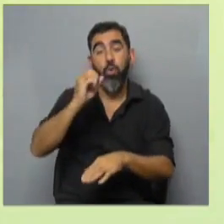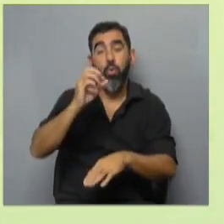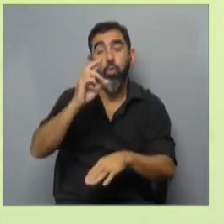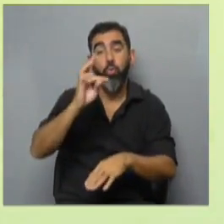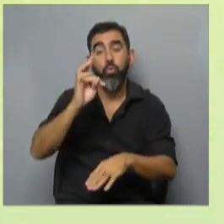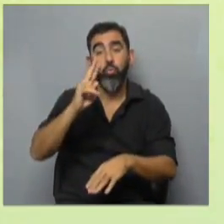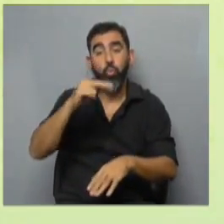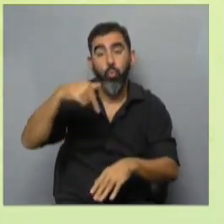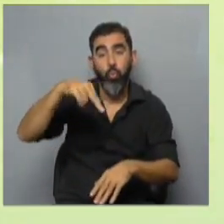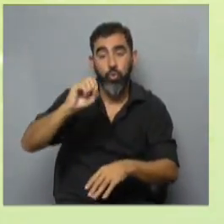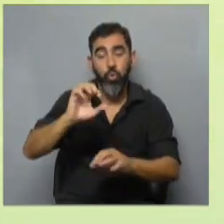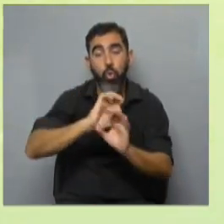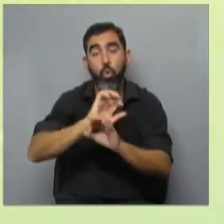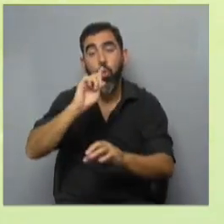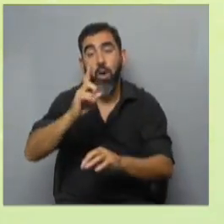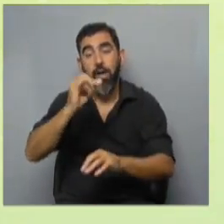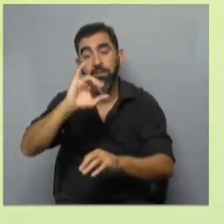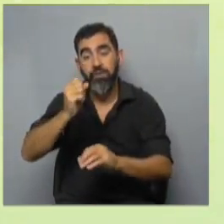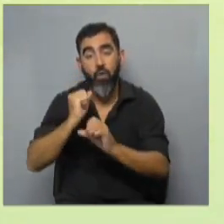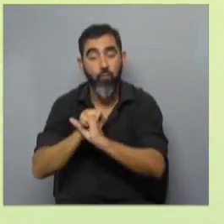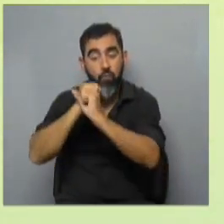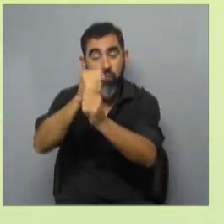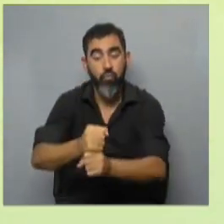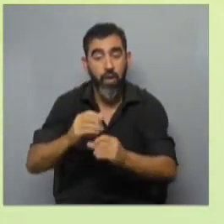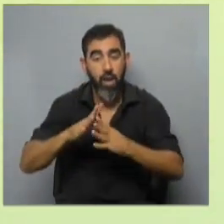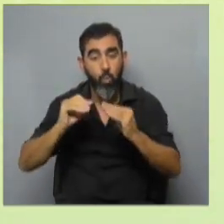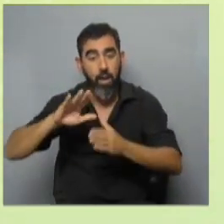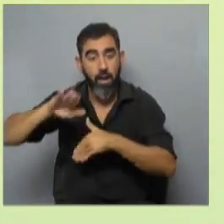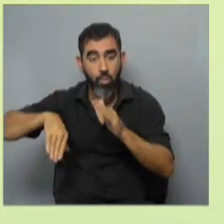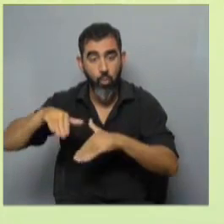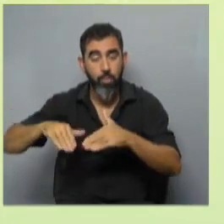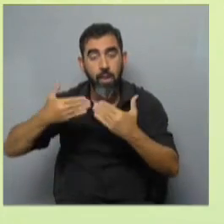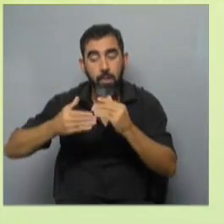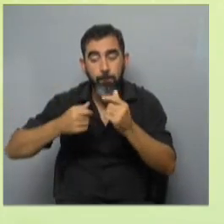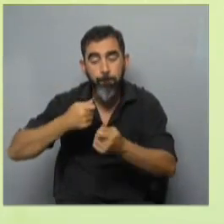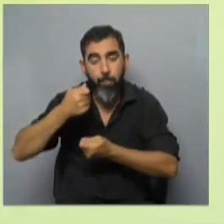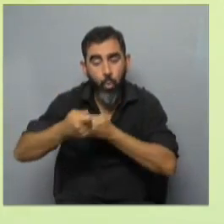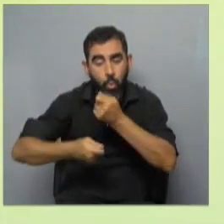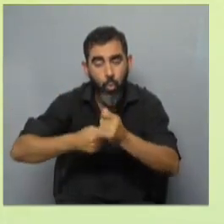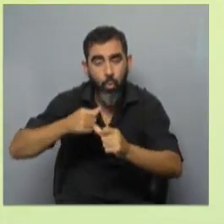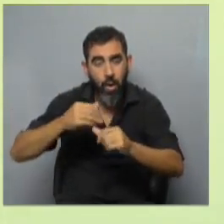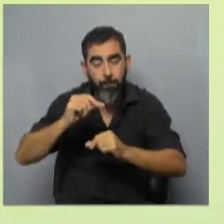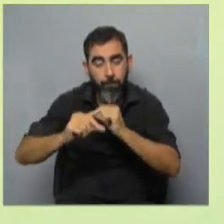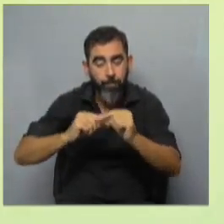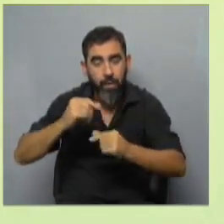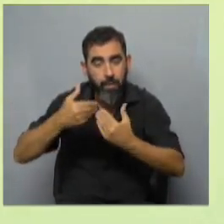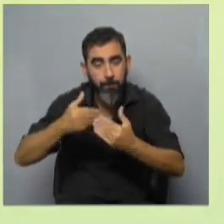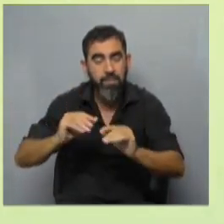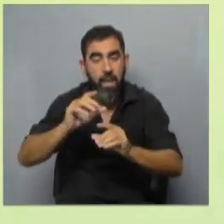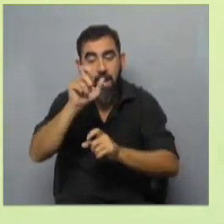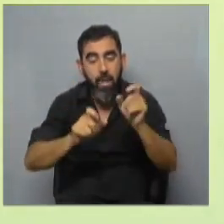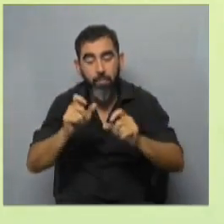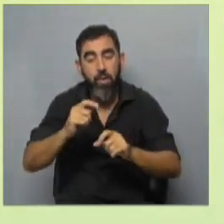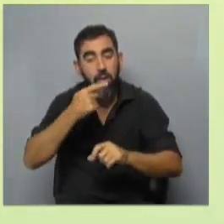miguel garcía fueron los que funcional fundaron la escuela de candombe y bueno empezaron a incursionar y hacer que la gente